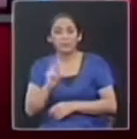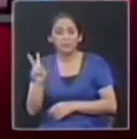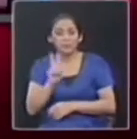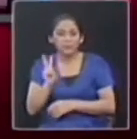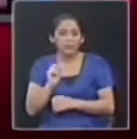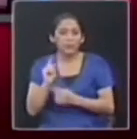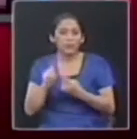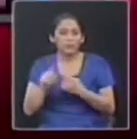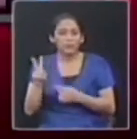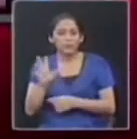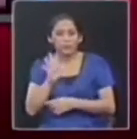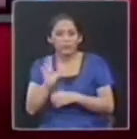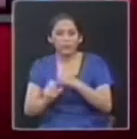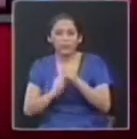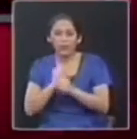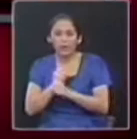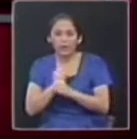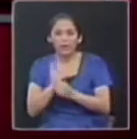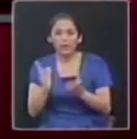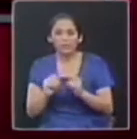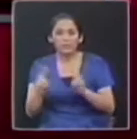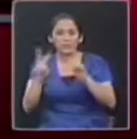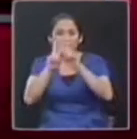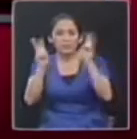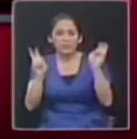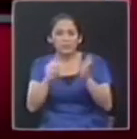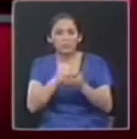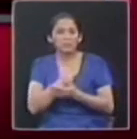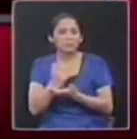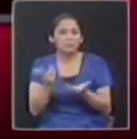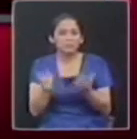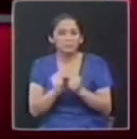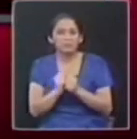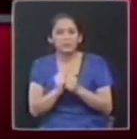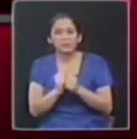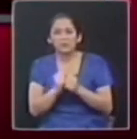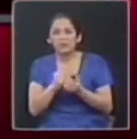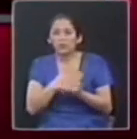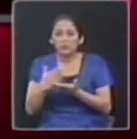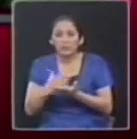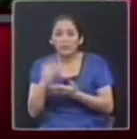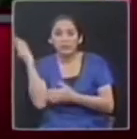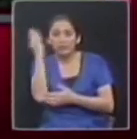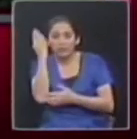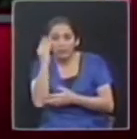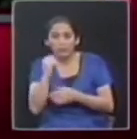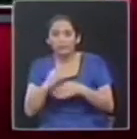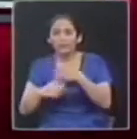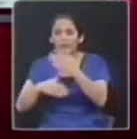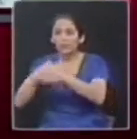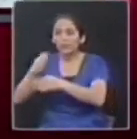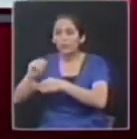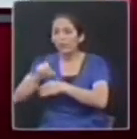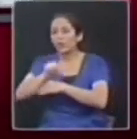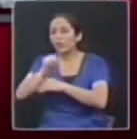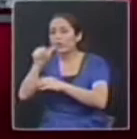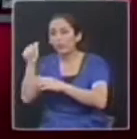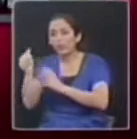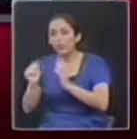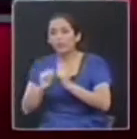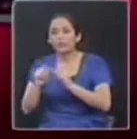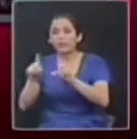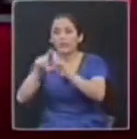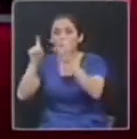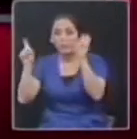25 años, incursión en lo que es el mundo de la televisión. También paso por empresas multinacionales de alimentos, siendo el chef más joven de